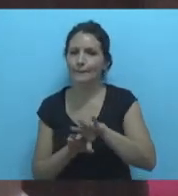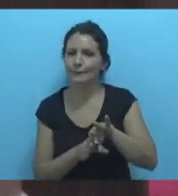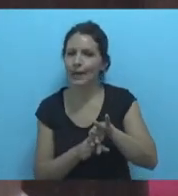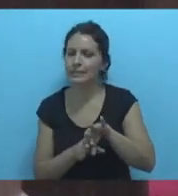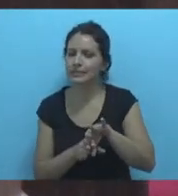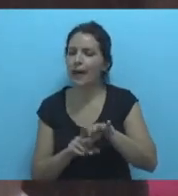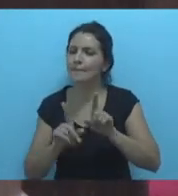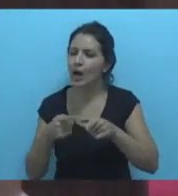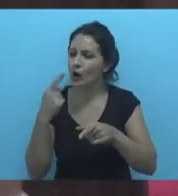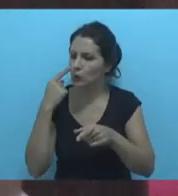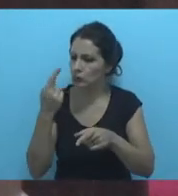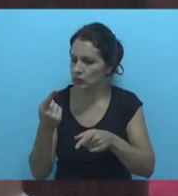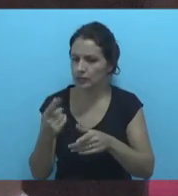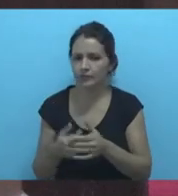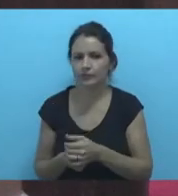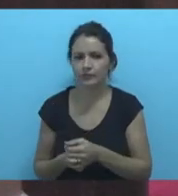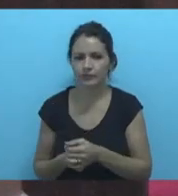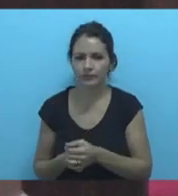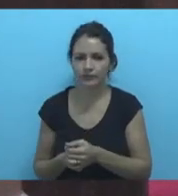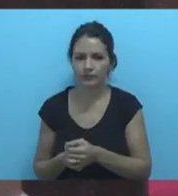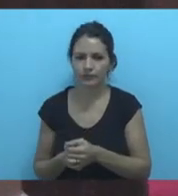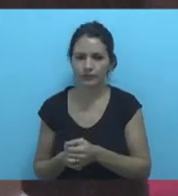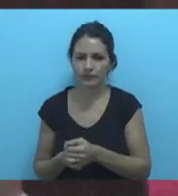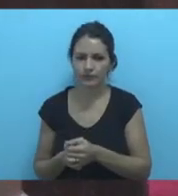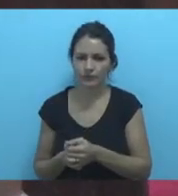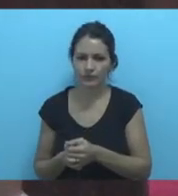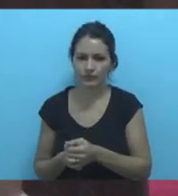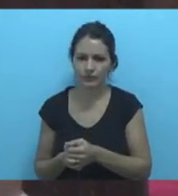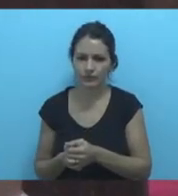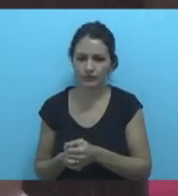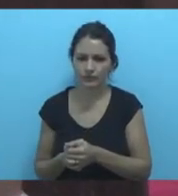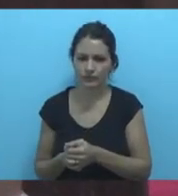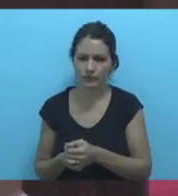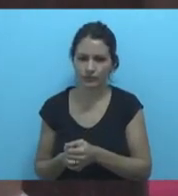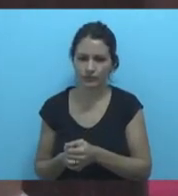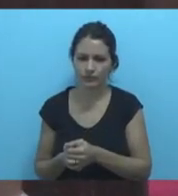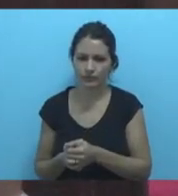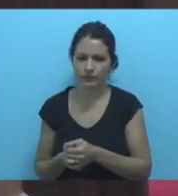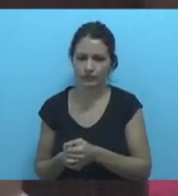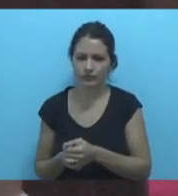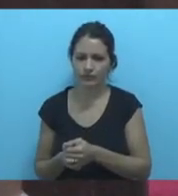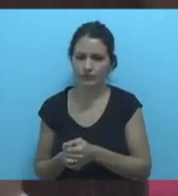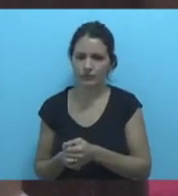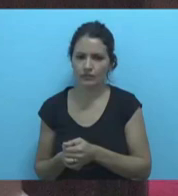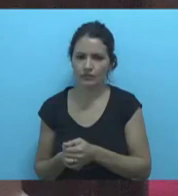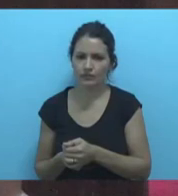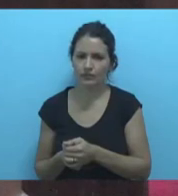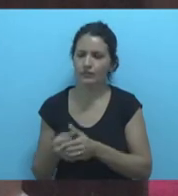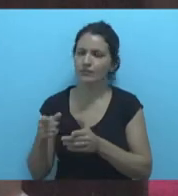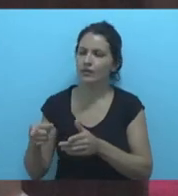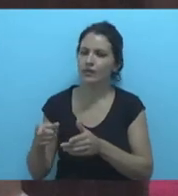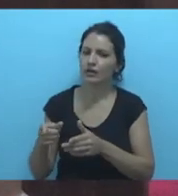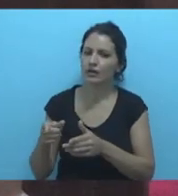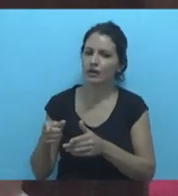placer, el orgullo de ser parte por un tiempo de su familia, de conocerlo de adentro en la intimidad y de ver siempre a